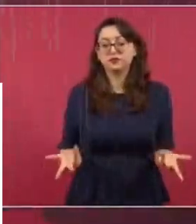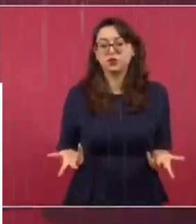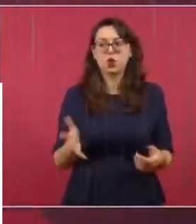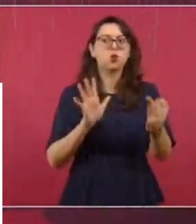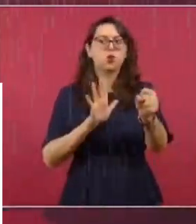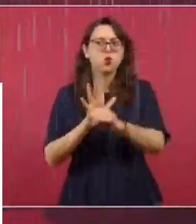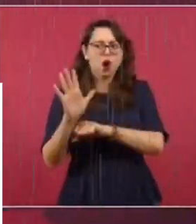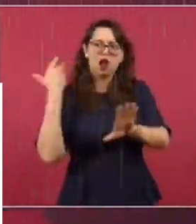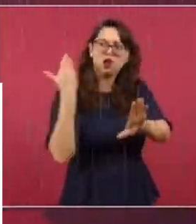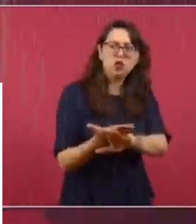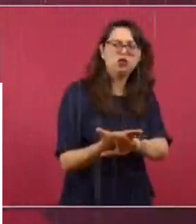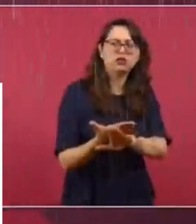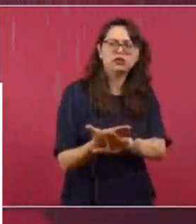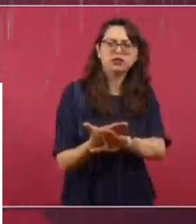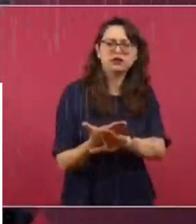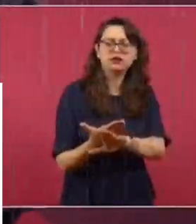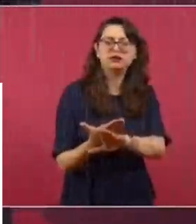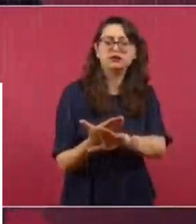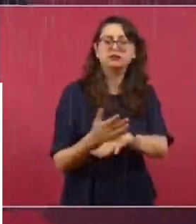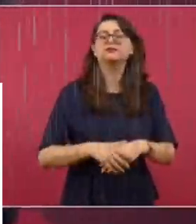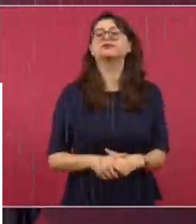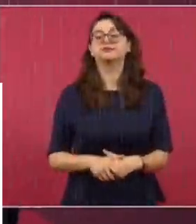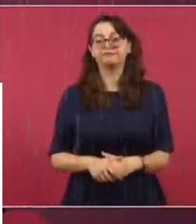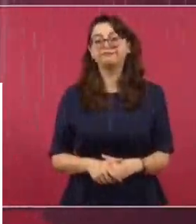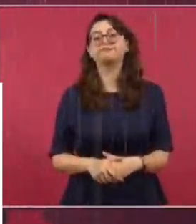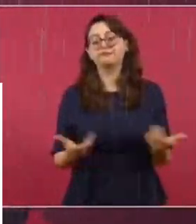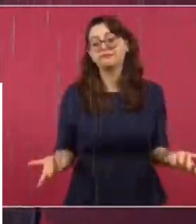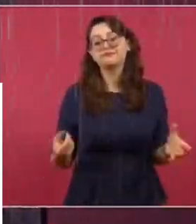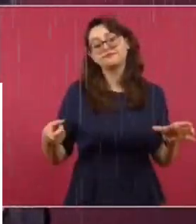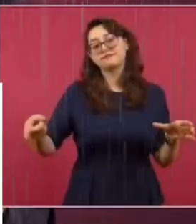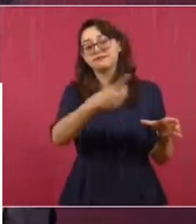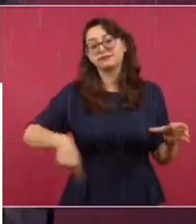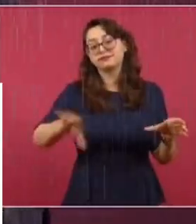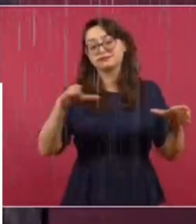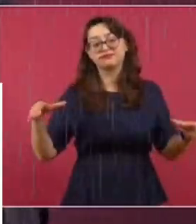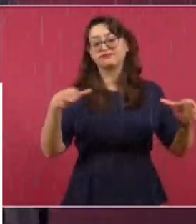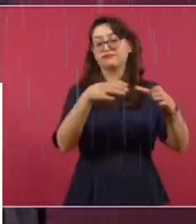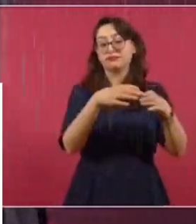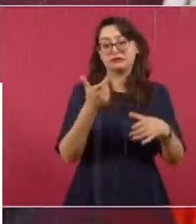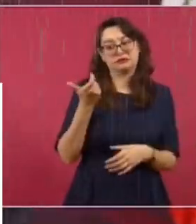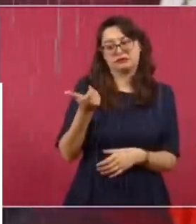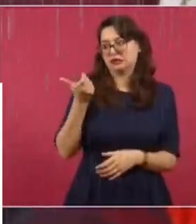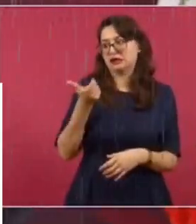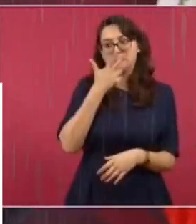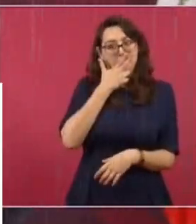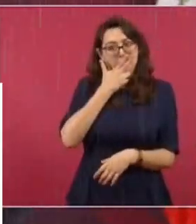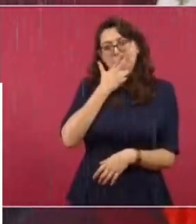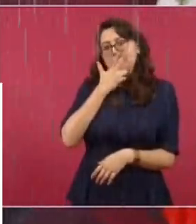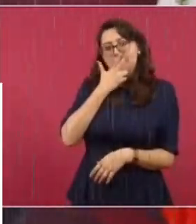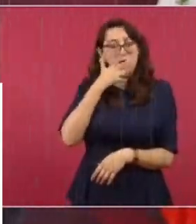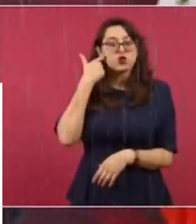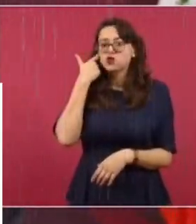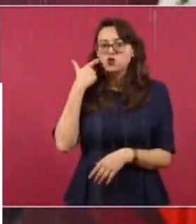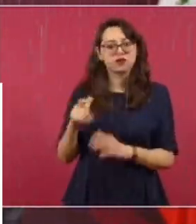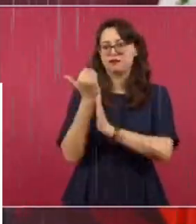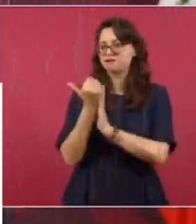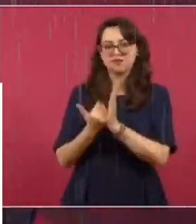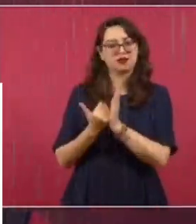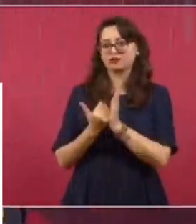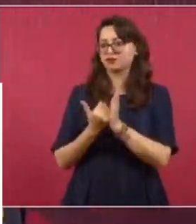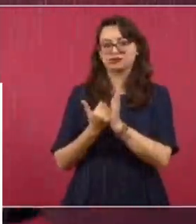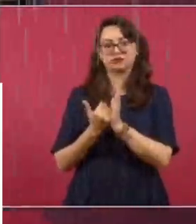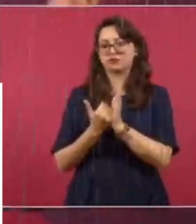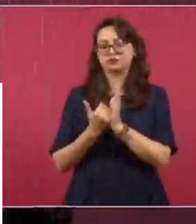cierto es que esta burocracia dorada no quiere perder sus privilegios. Dos